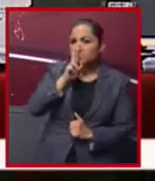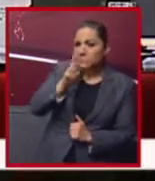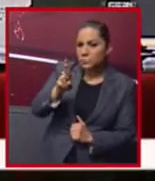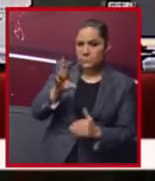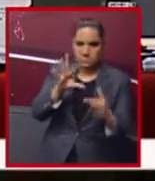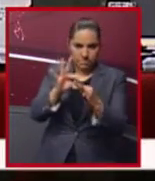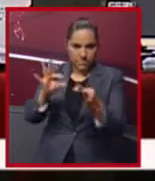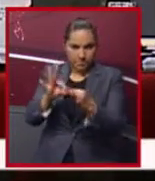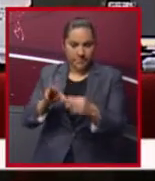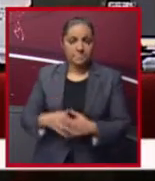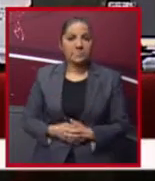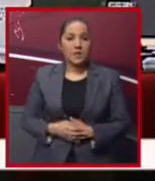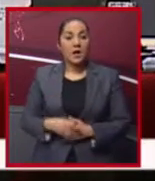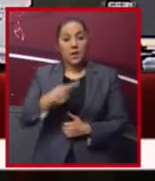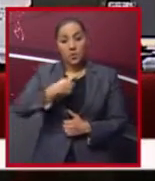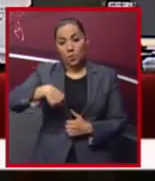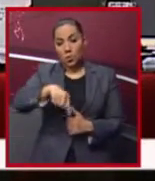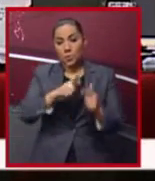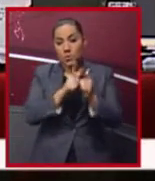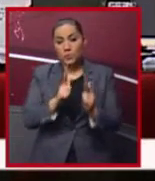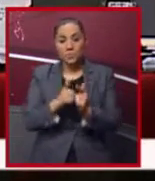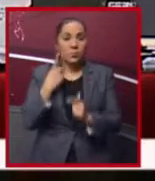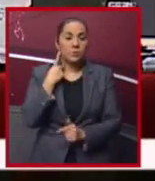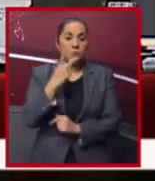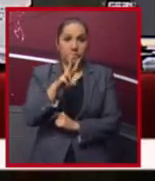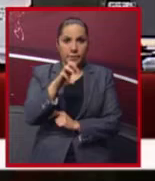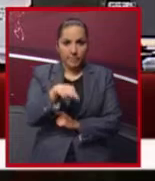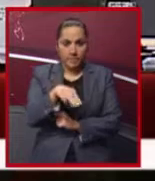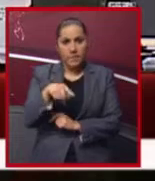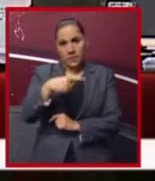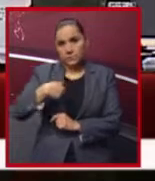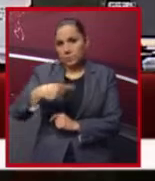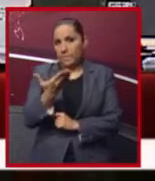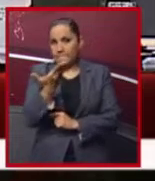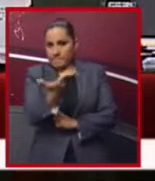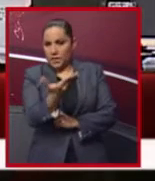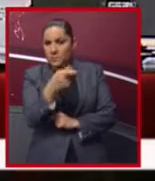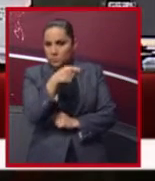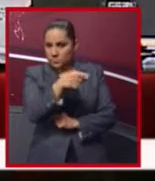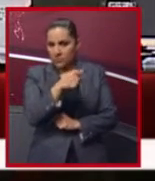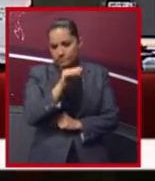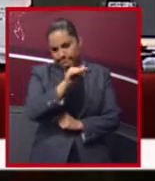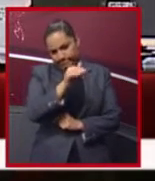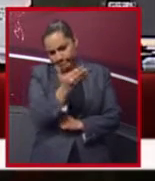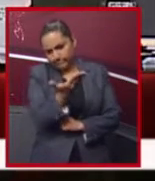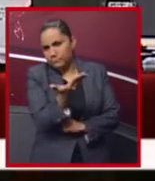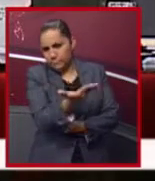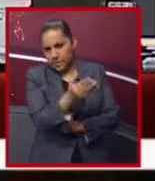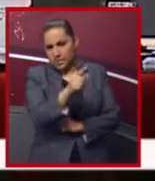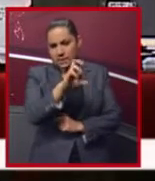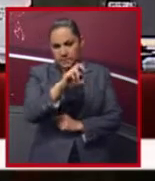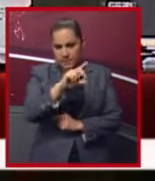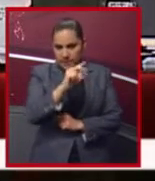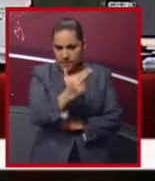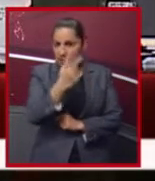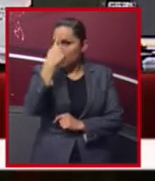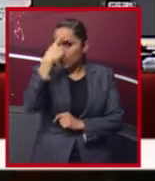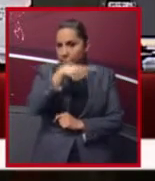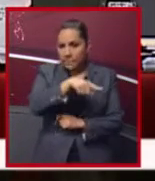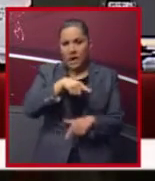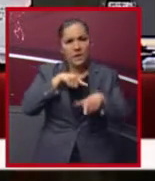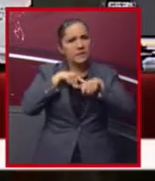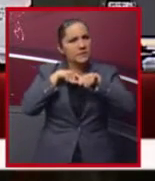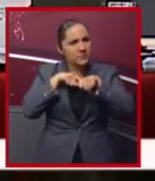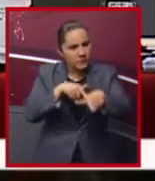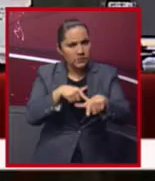Los legisladores del Partido Verde hacemos un llamado a la Comisión Nacional de los Derechos Humanos para que continúe